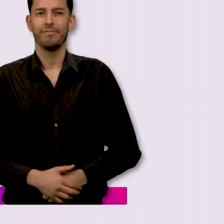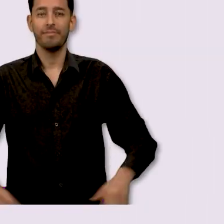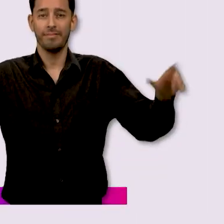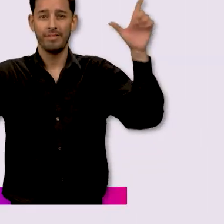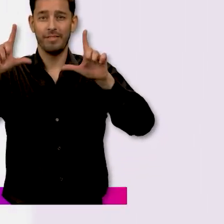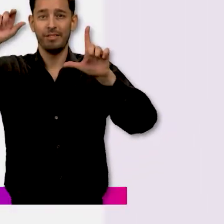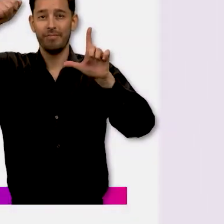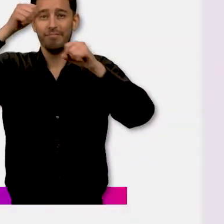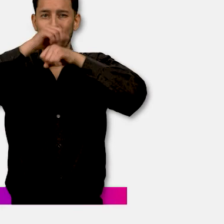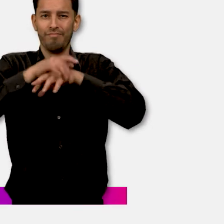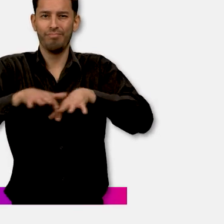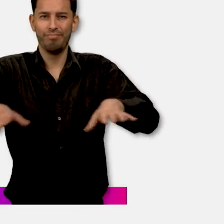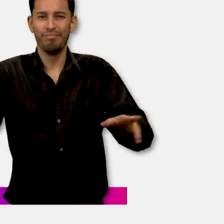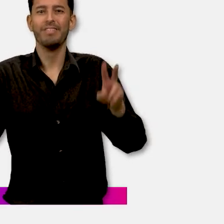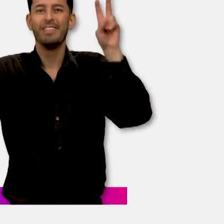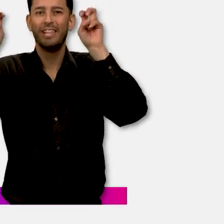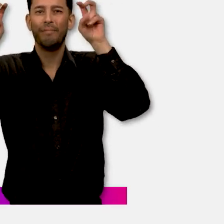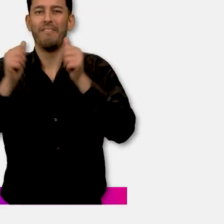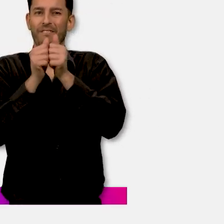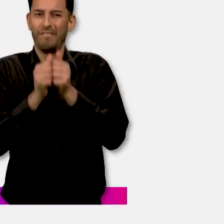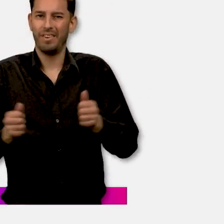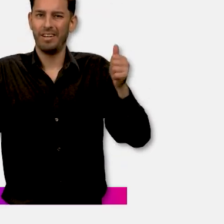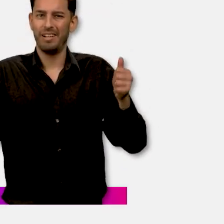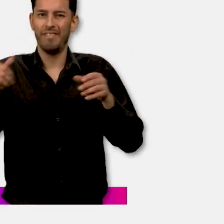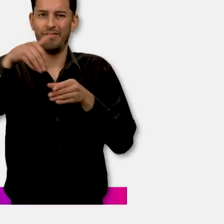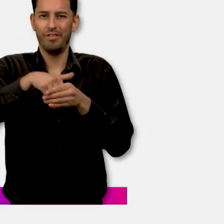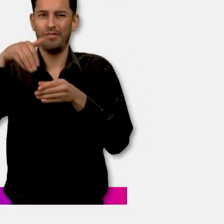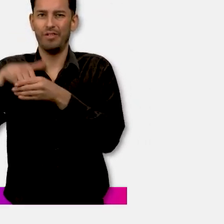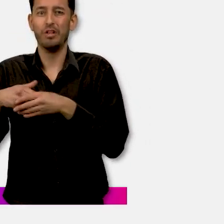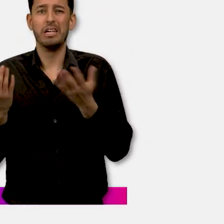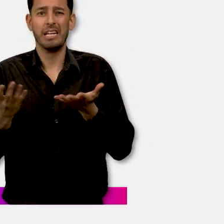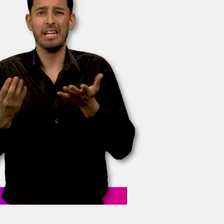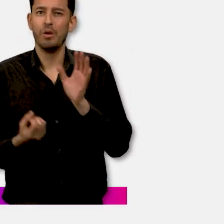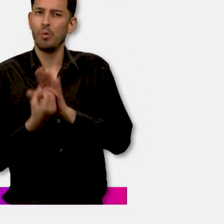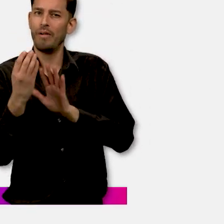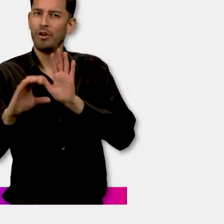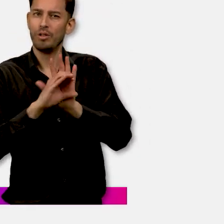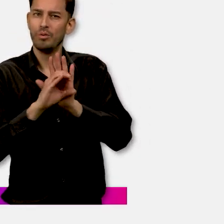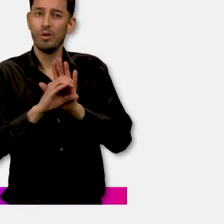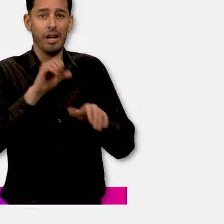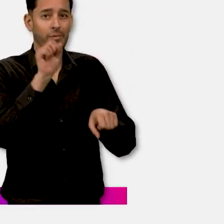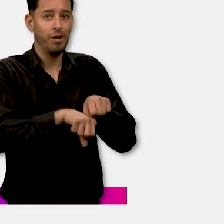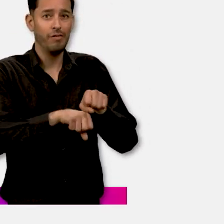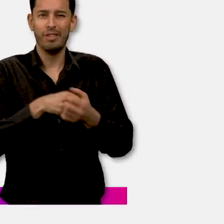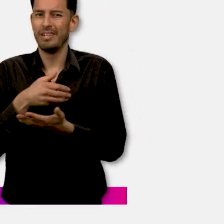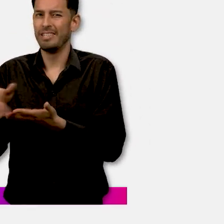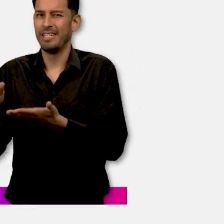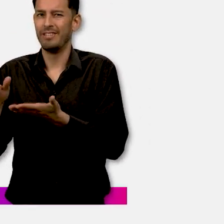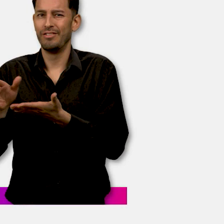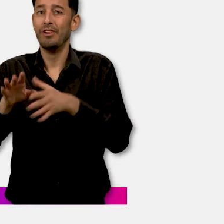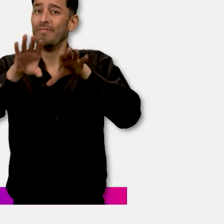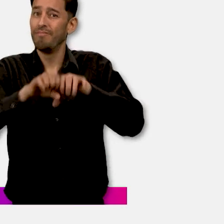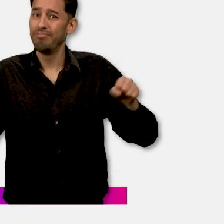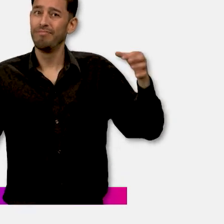Los canales de televisión transmitieron la franja televisiva correspondiente al plebiscito constitucional.